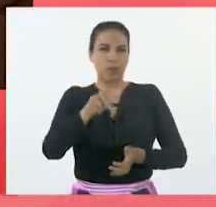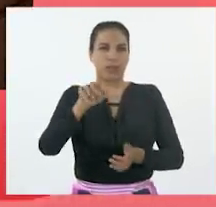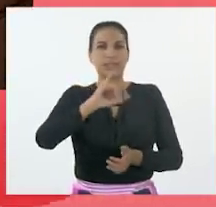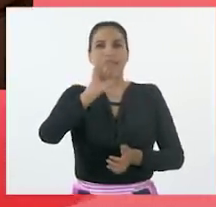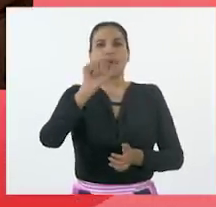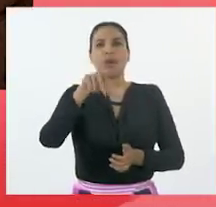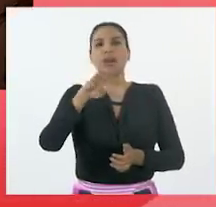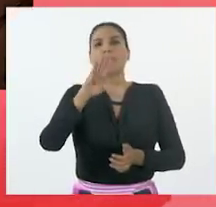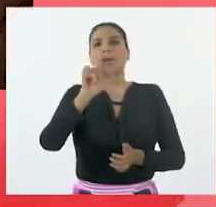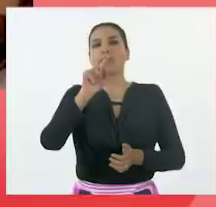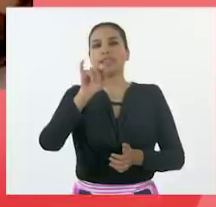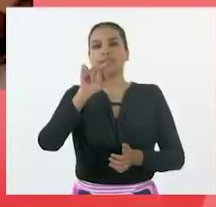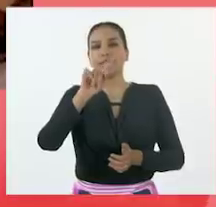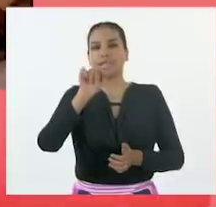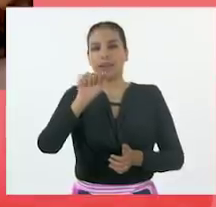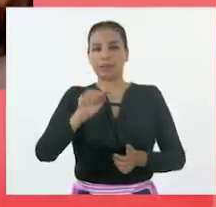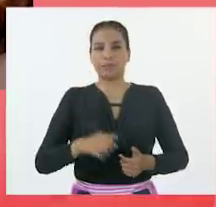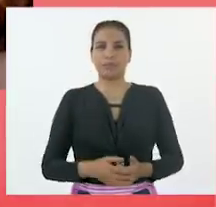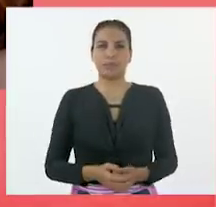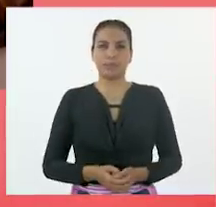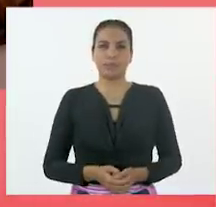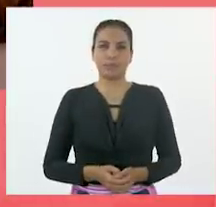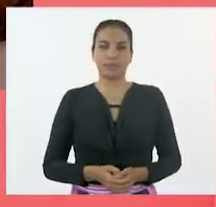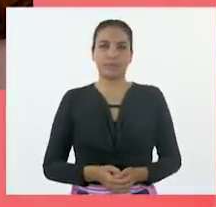San Juan Bautista.